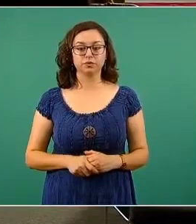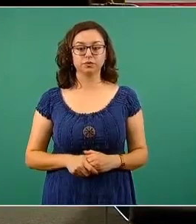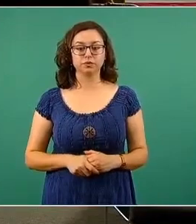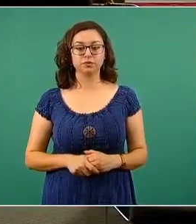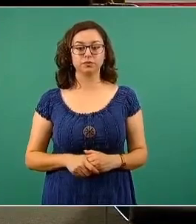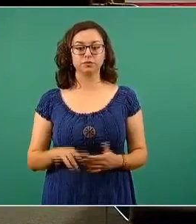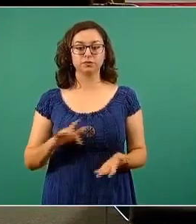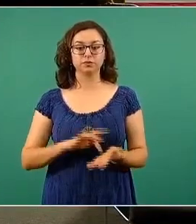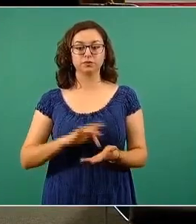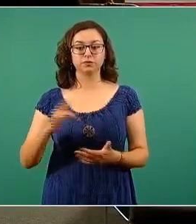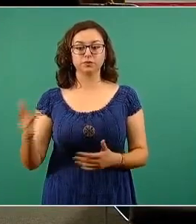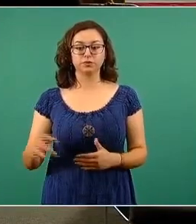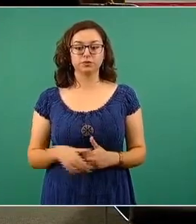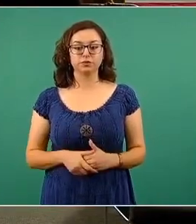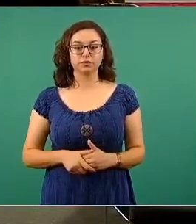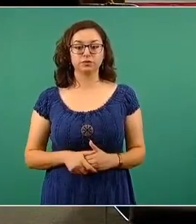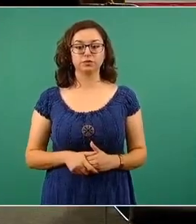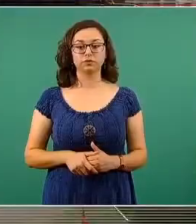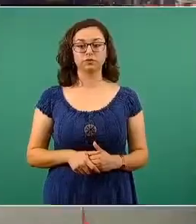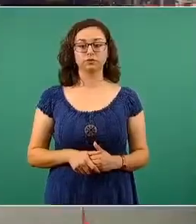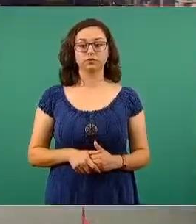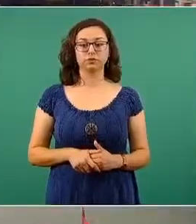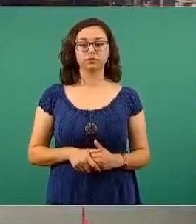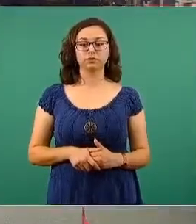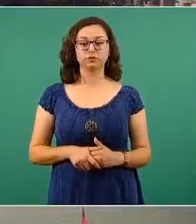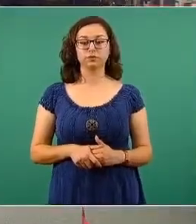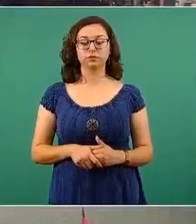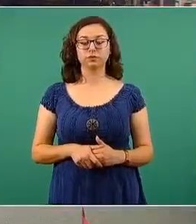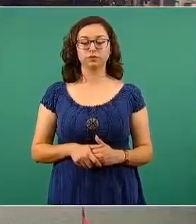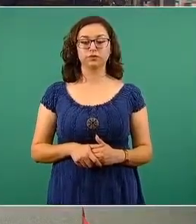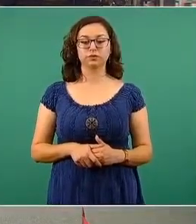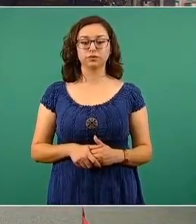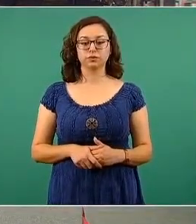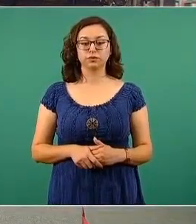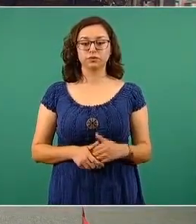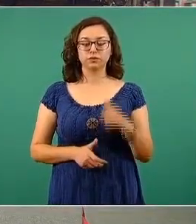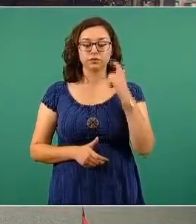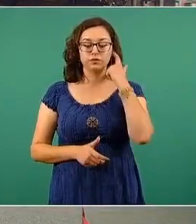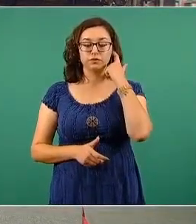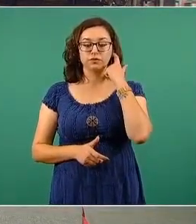¿Sí? Gracias. Volvemos de este lado, por favor.